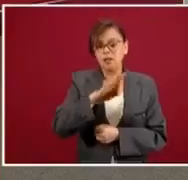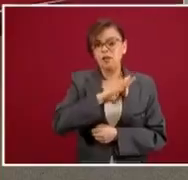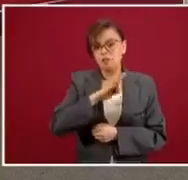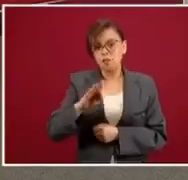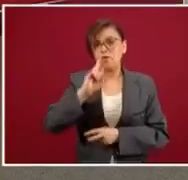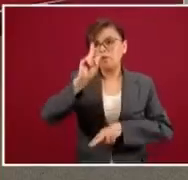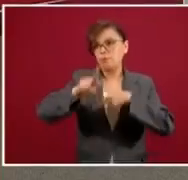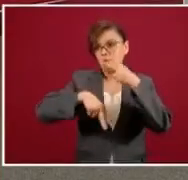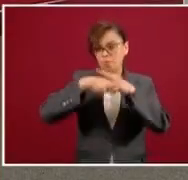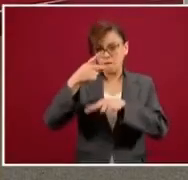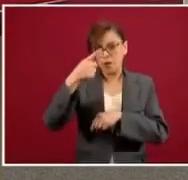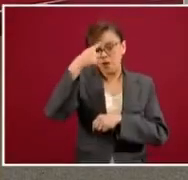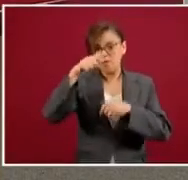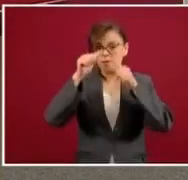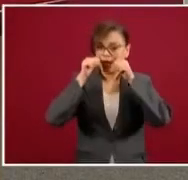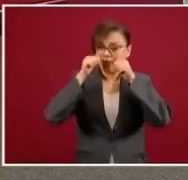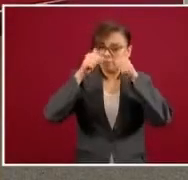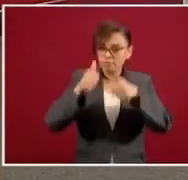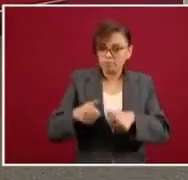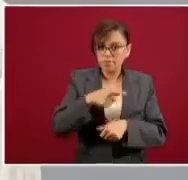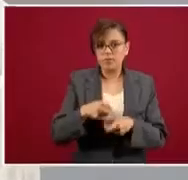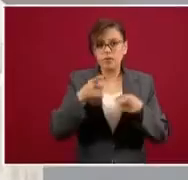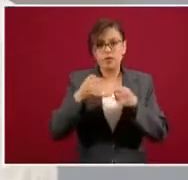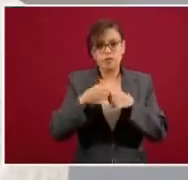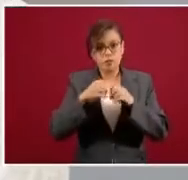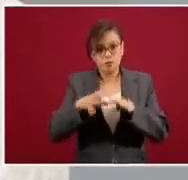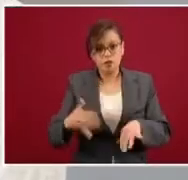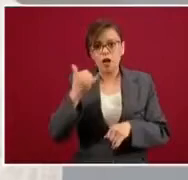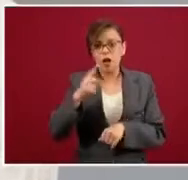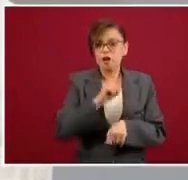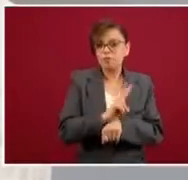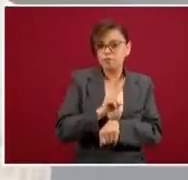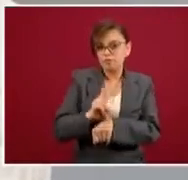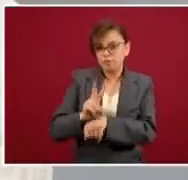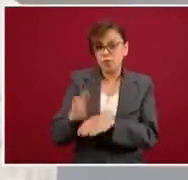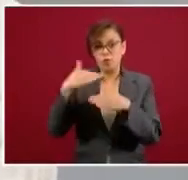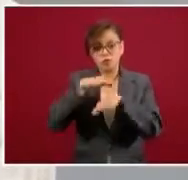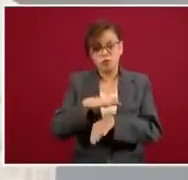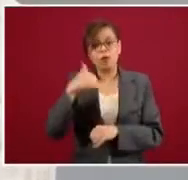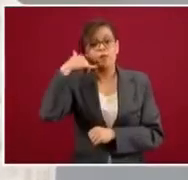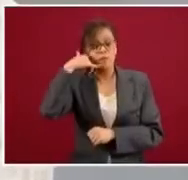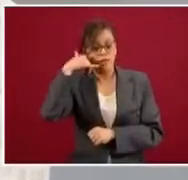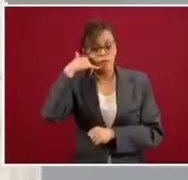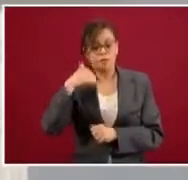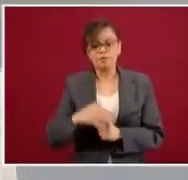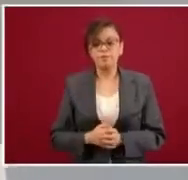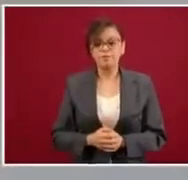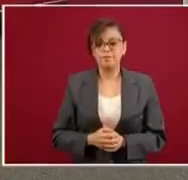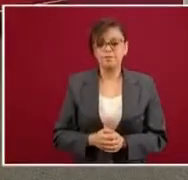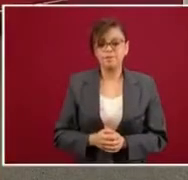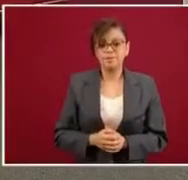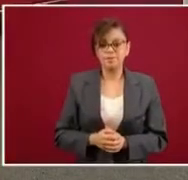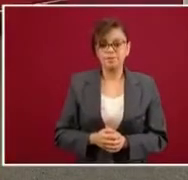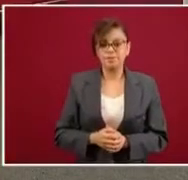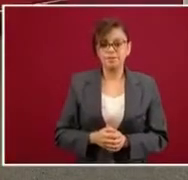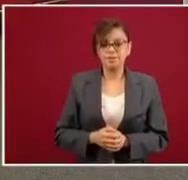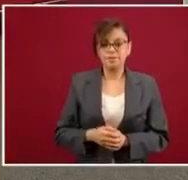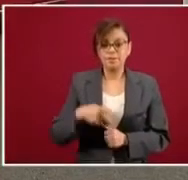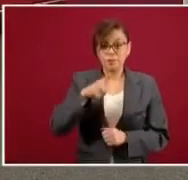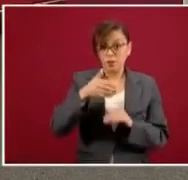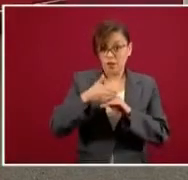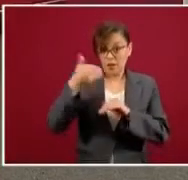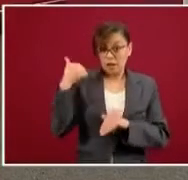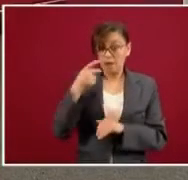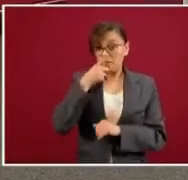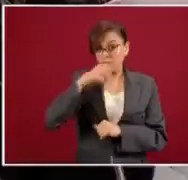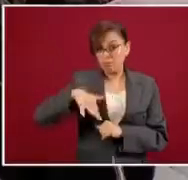asistencia y se le dan instrucciones y se le da un seguimiento telefónico. Pero esto es aparte. Lo que usted me decía antes es en las unidades de salud, ¿no? Le platicaba sobre lo